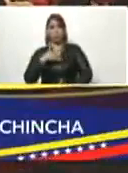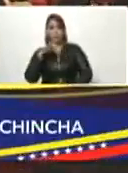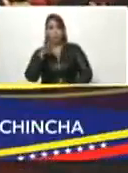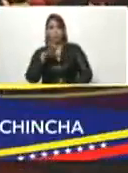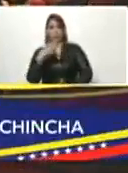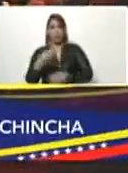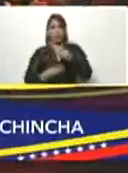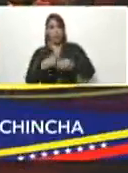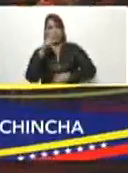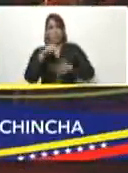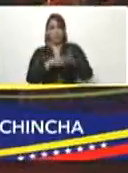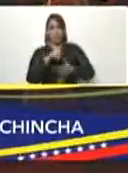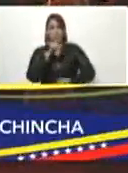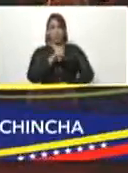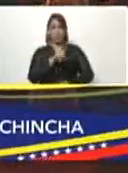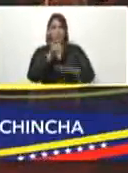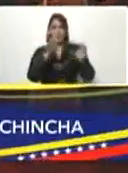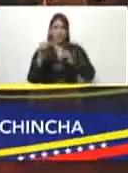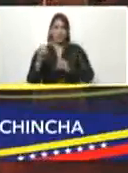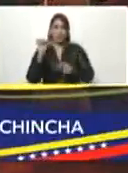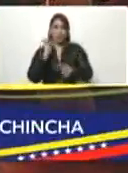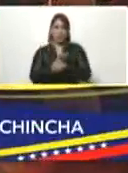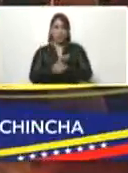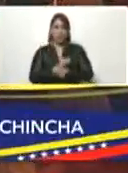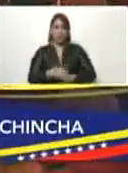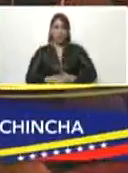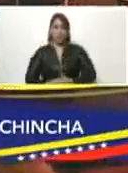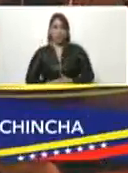de 1.160 prisioneros,